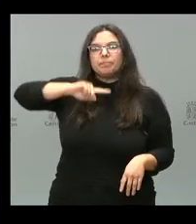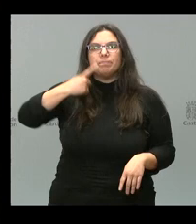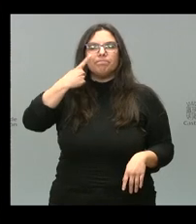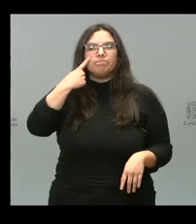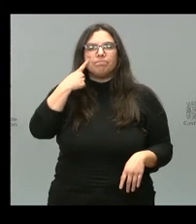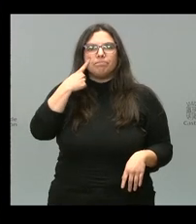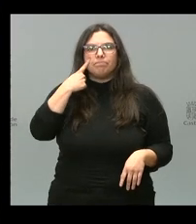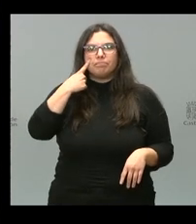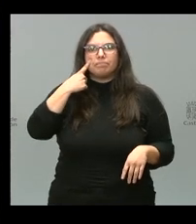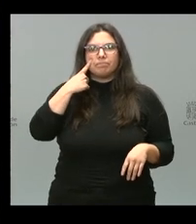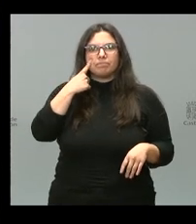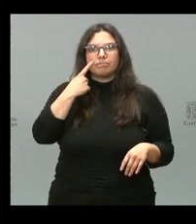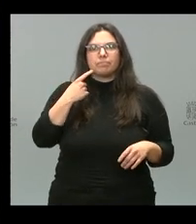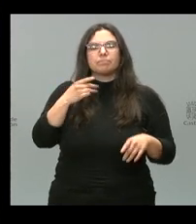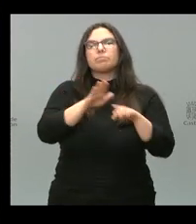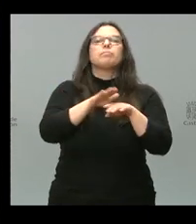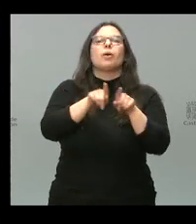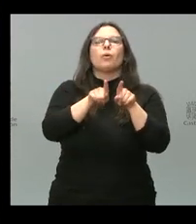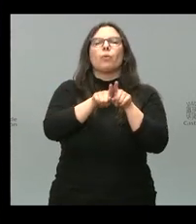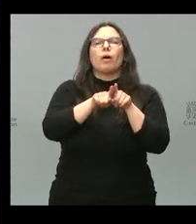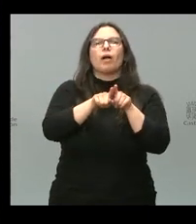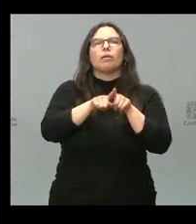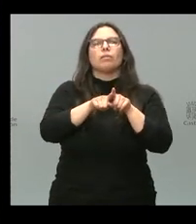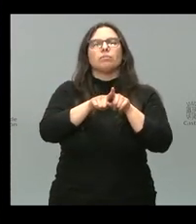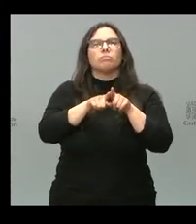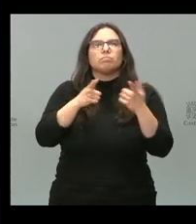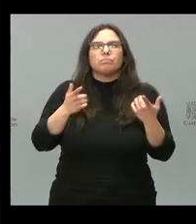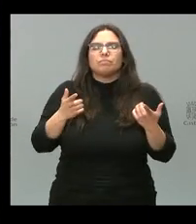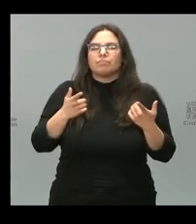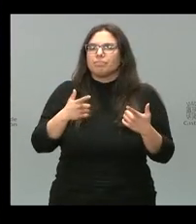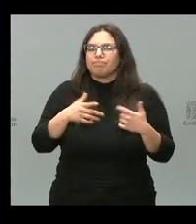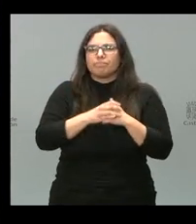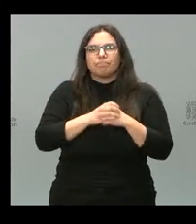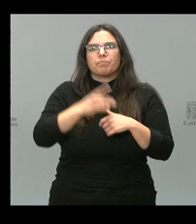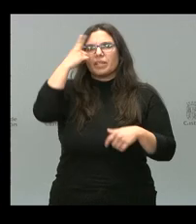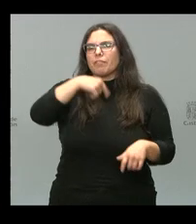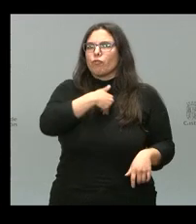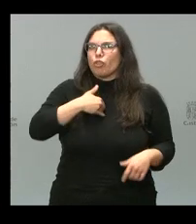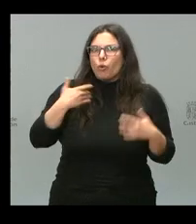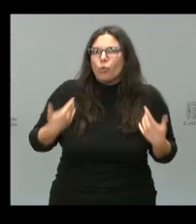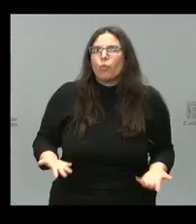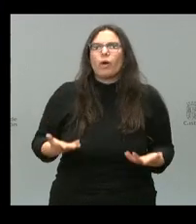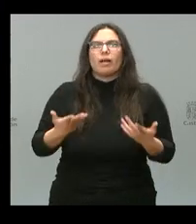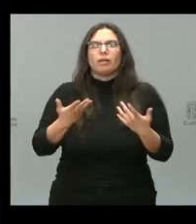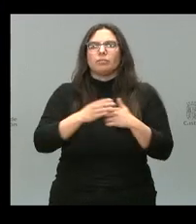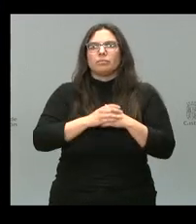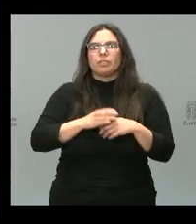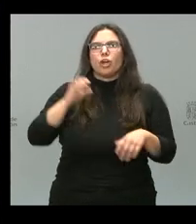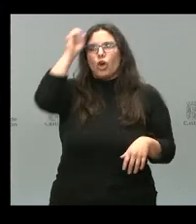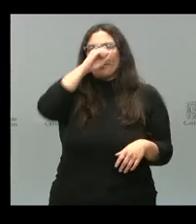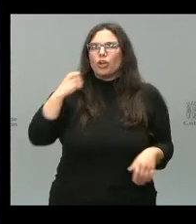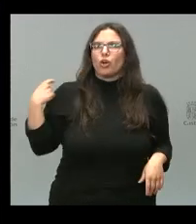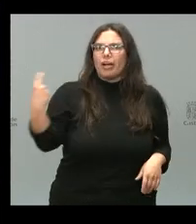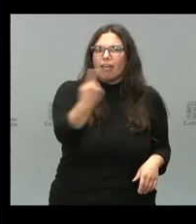fan de ese ser es no queremos ningún tipo de protagonismo sabes cuál es nuestra función nuestra posición de cada uno de los presidentes que aquí estamos